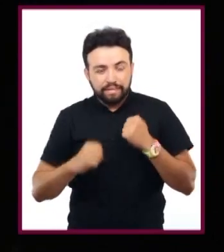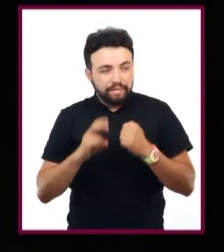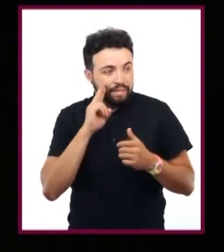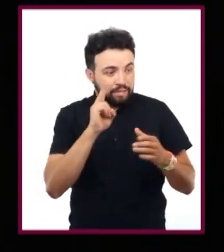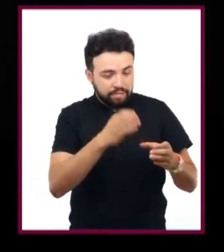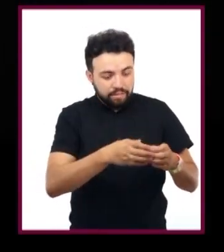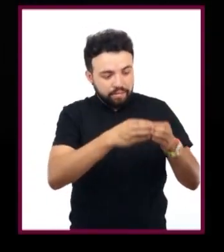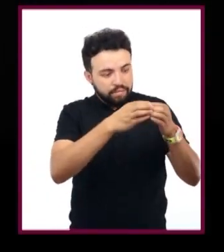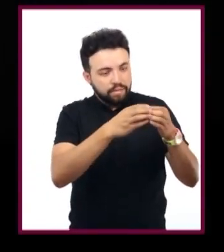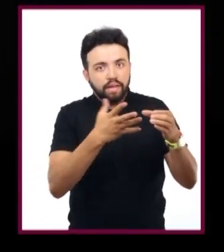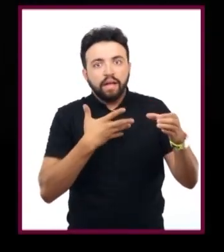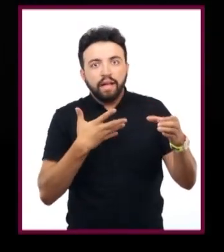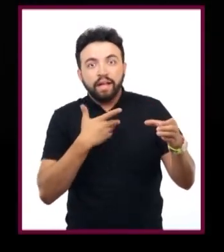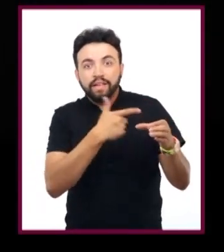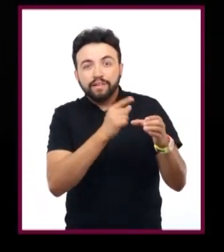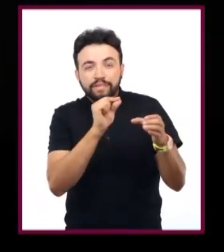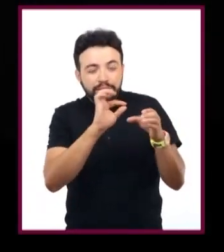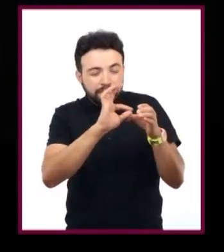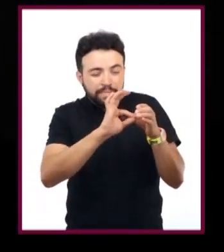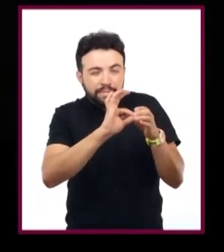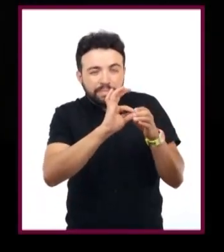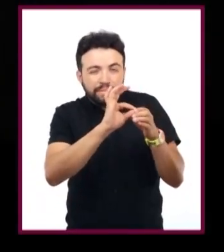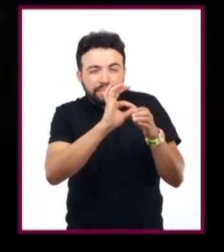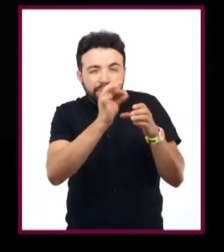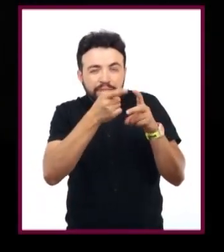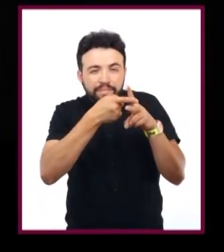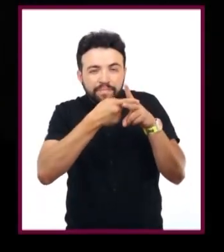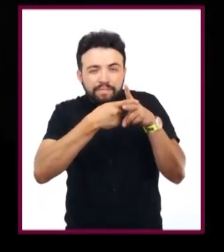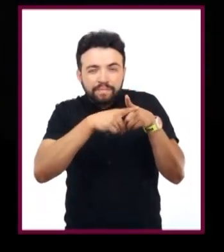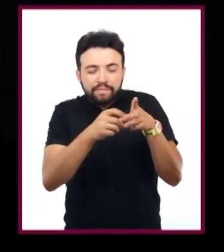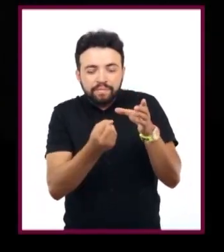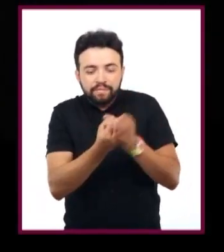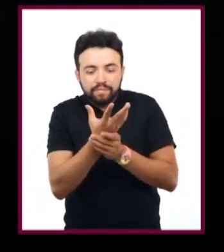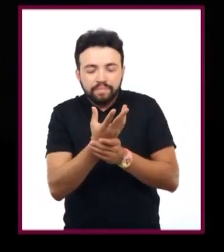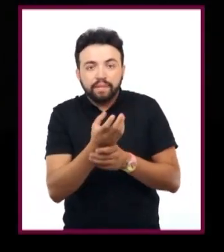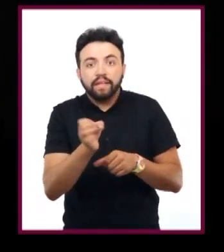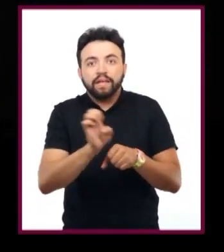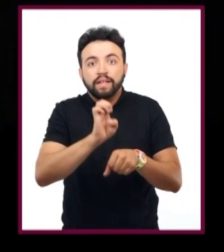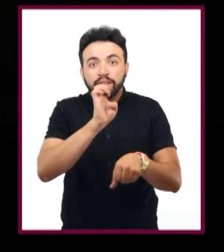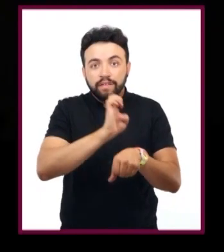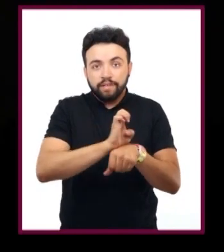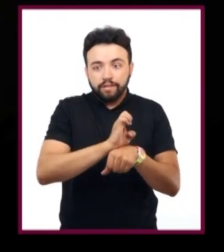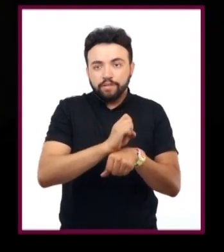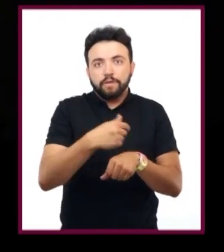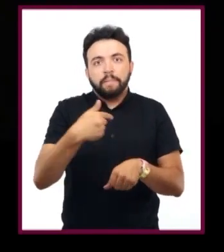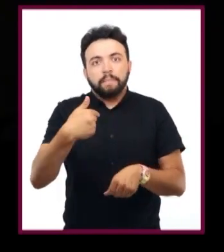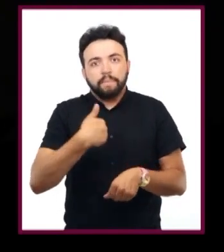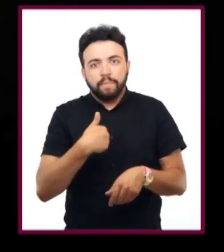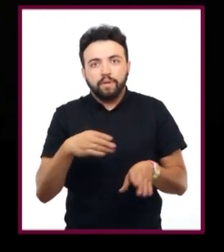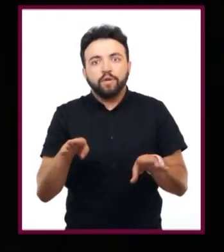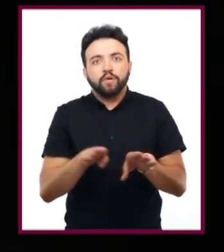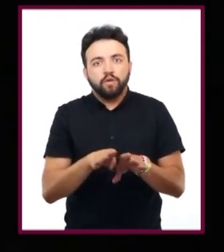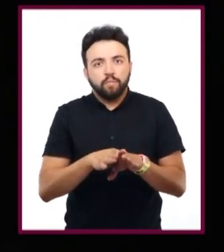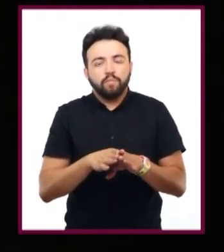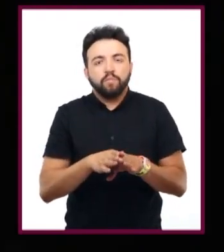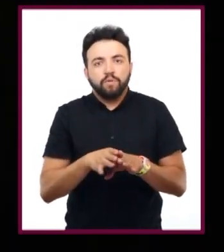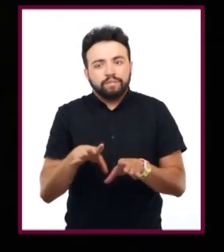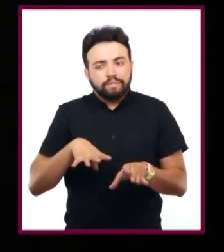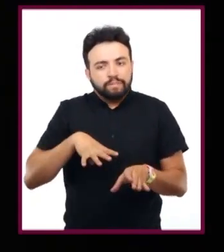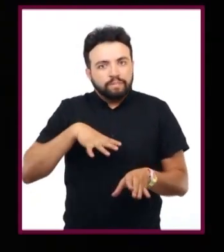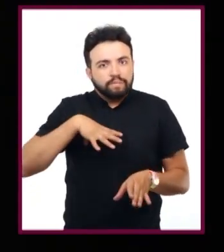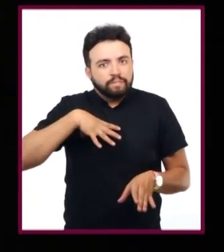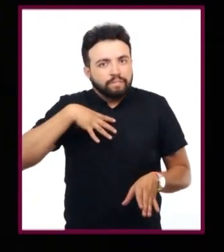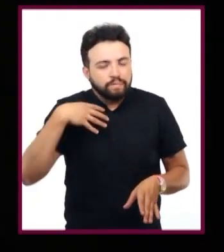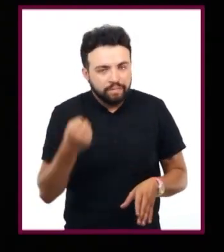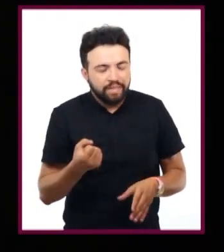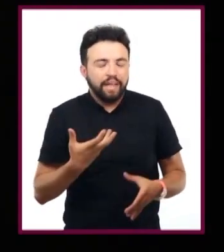una mañana despertábamos, corríamos a ver el frasquito y ahí estaba una hojita que comenzaba a salir. Entonces